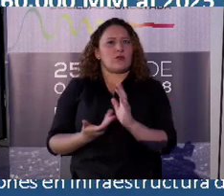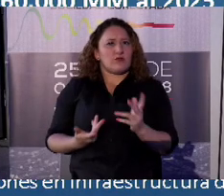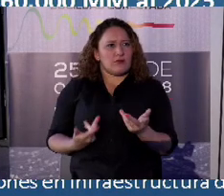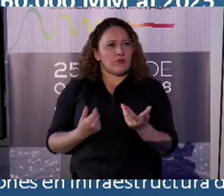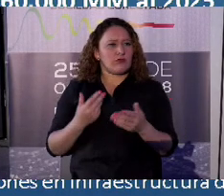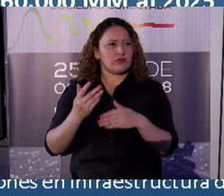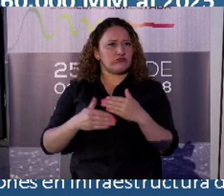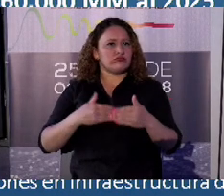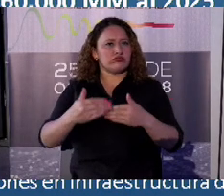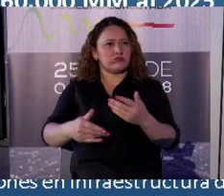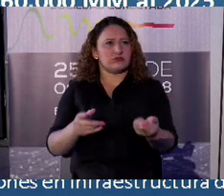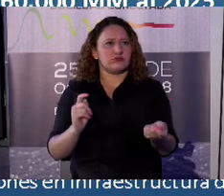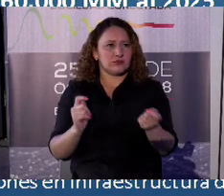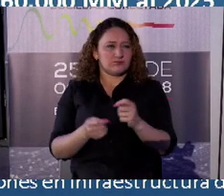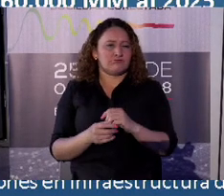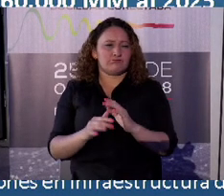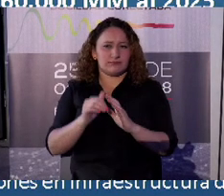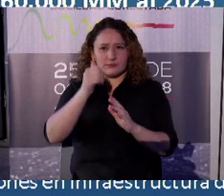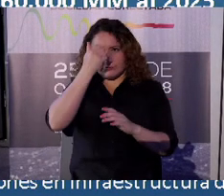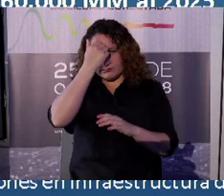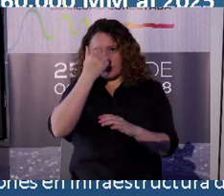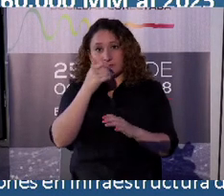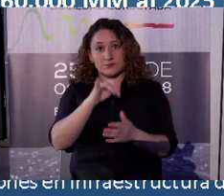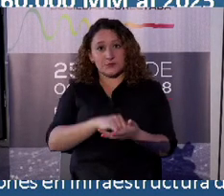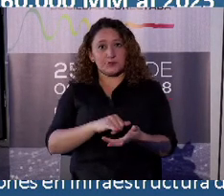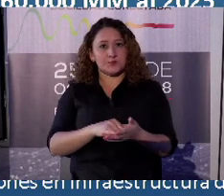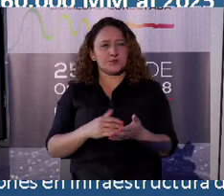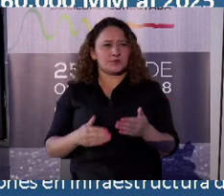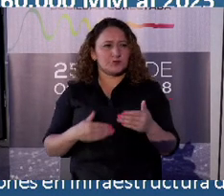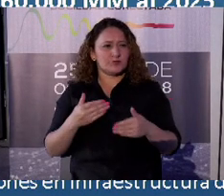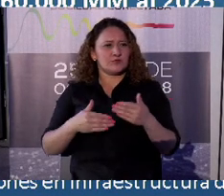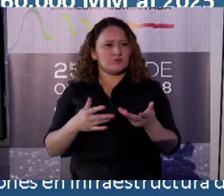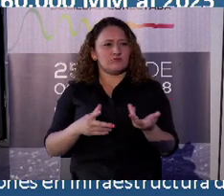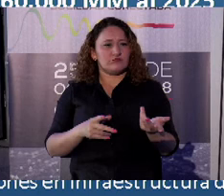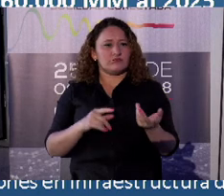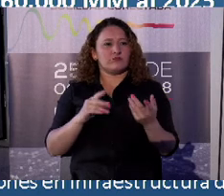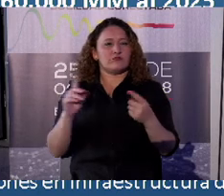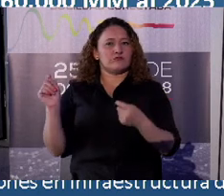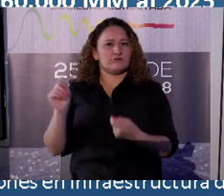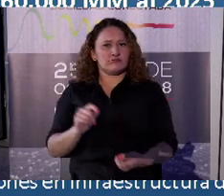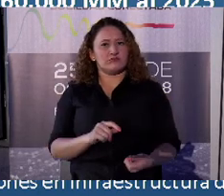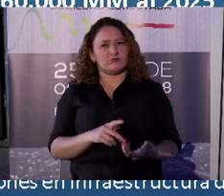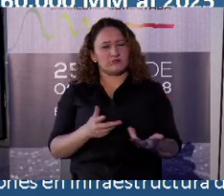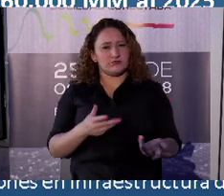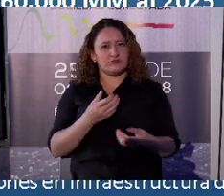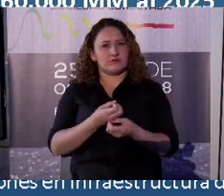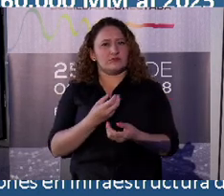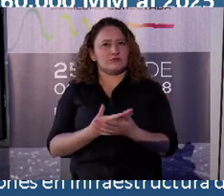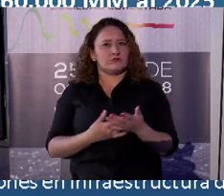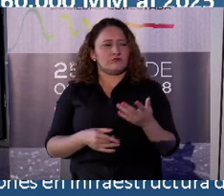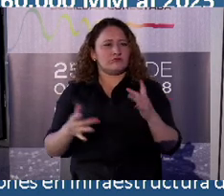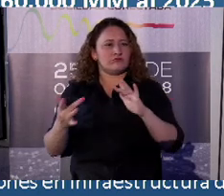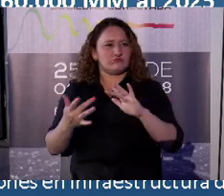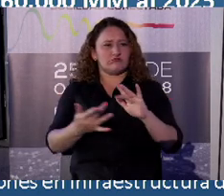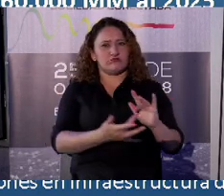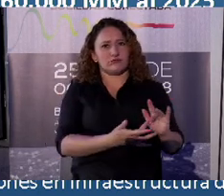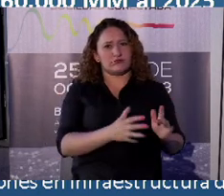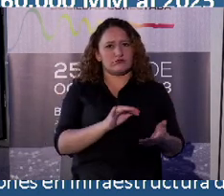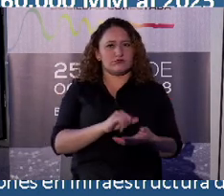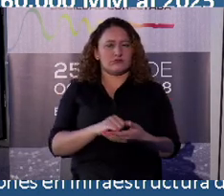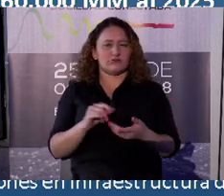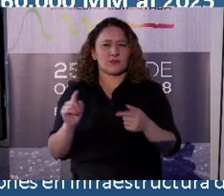transformación productiva es central. Por tanto, la discusión respecto de las inversiones en infraestructura de conectividad es una